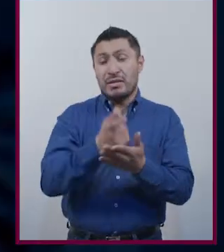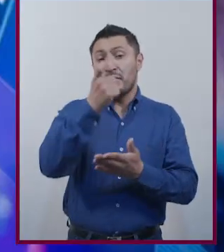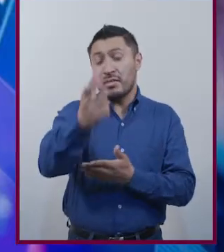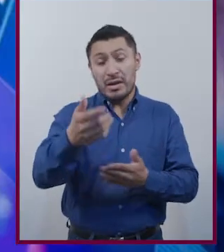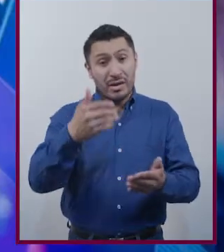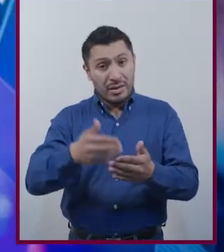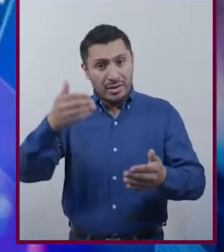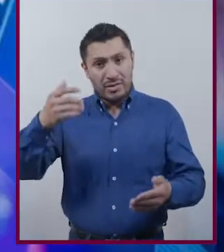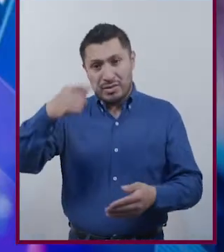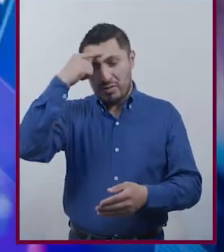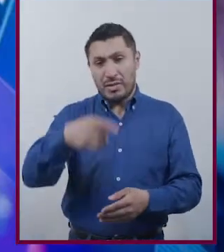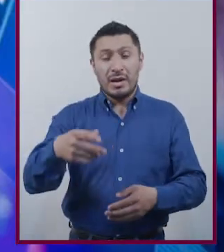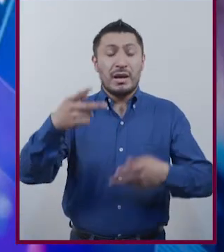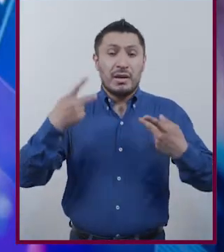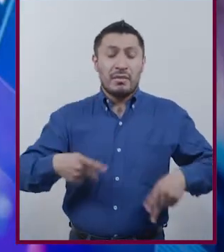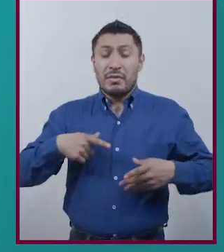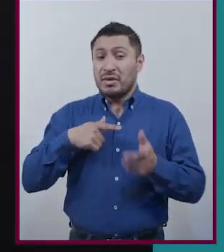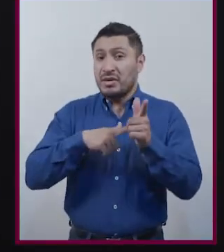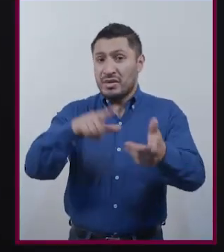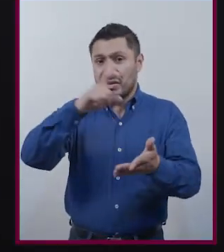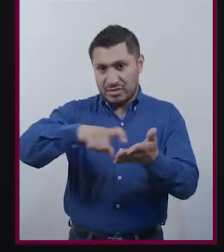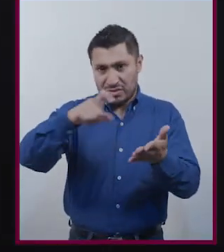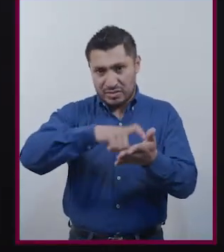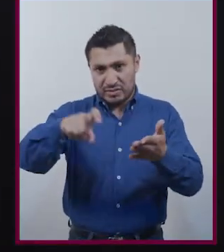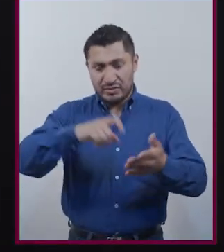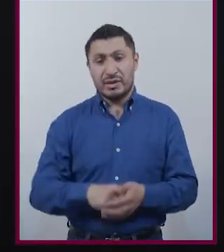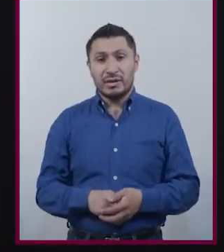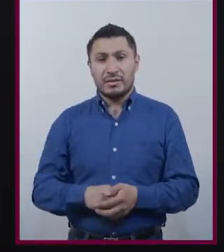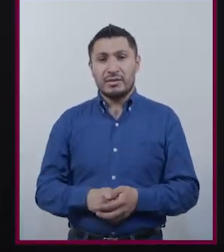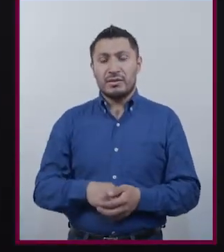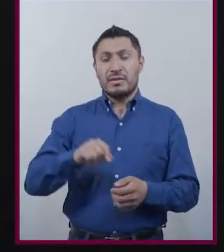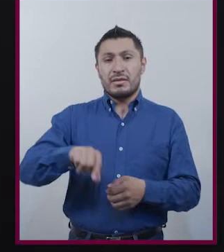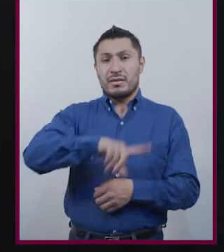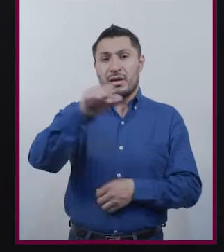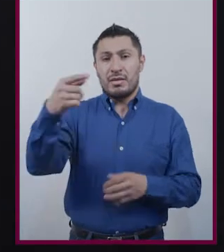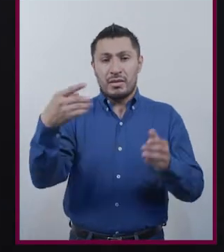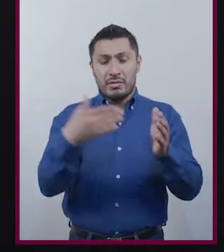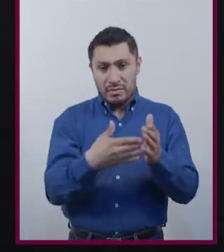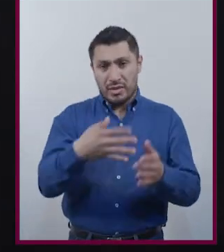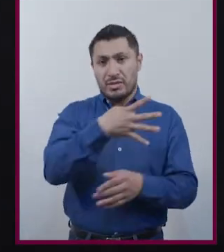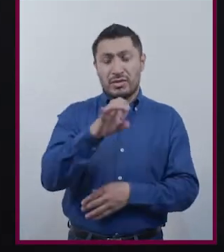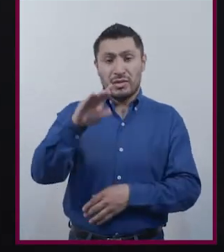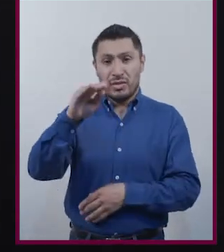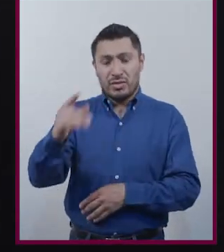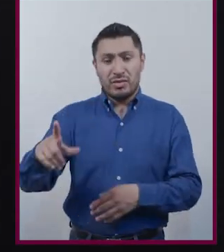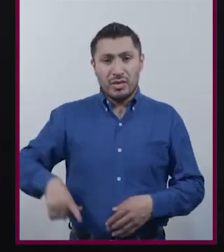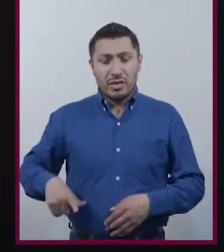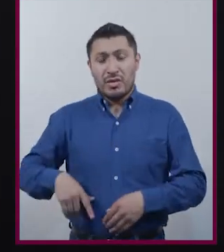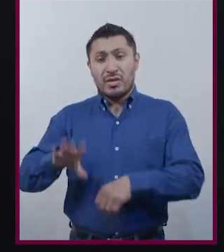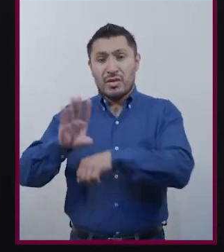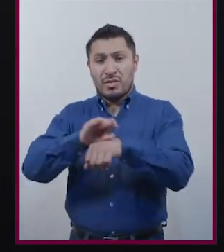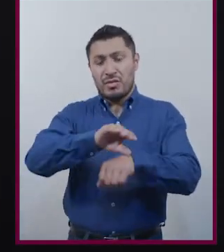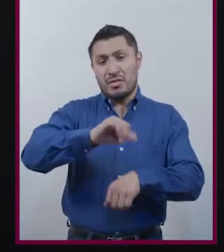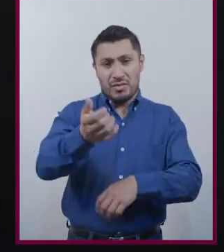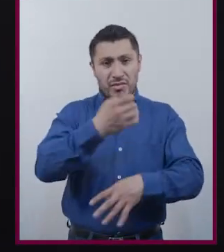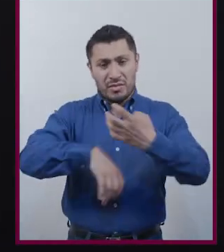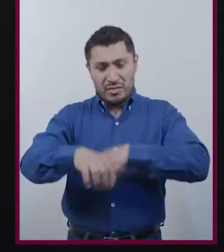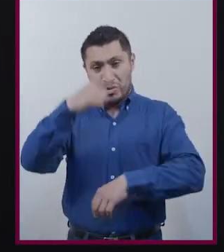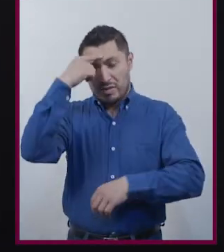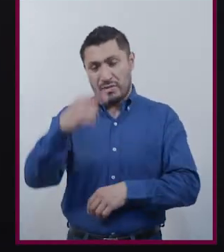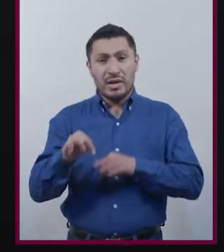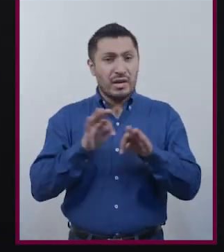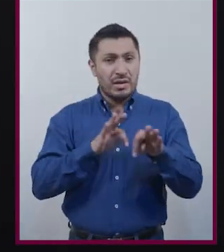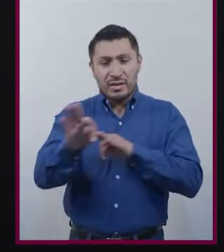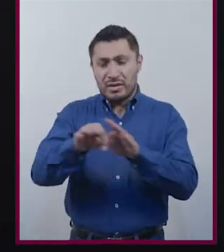les ayudó a mantener a sus clientes. Al final de la década de los 90, el gobierno otorgó a otras compañías la concesión